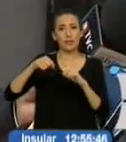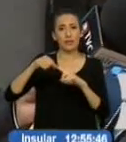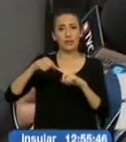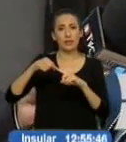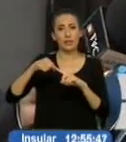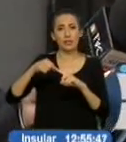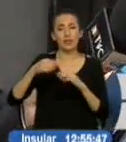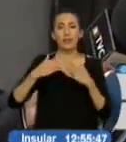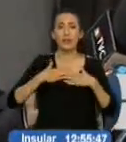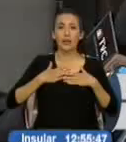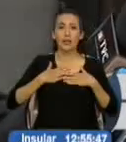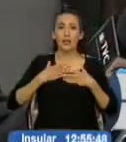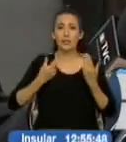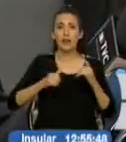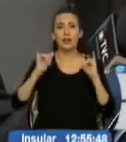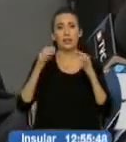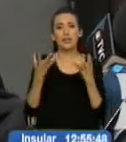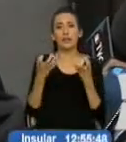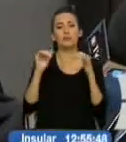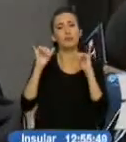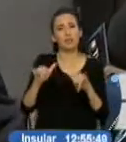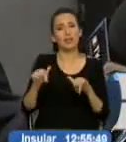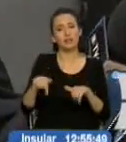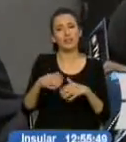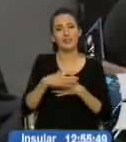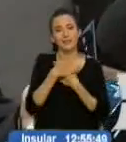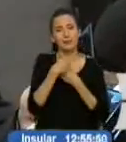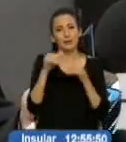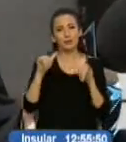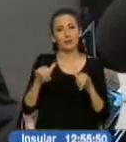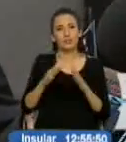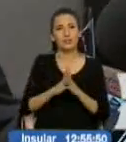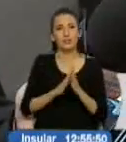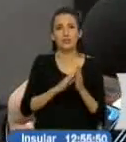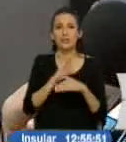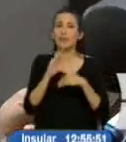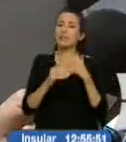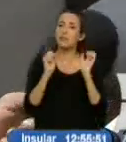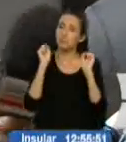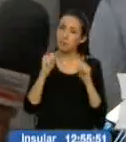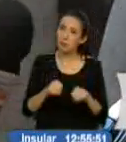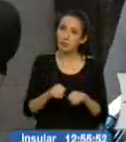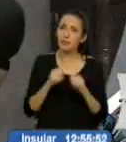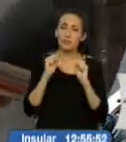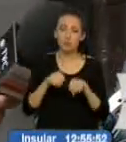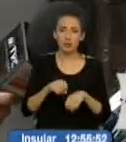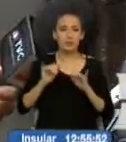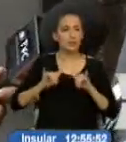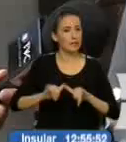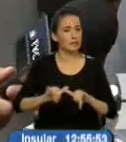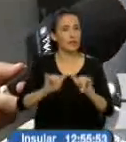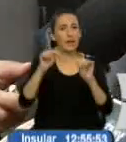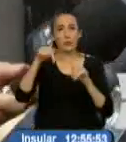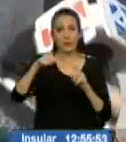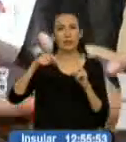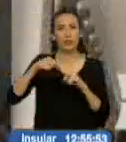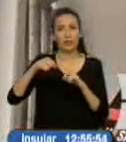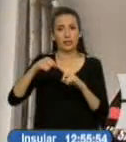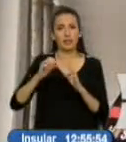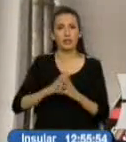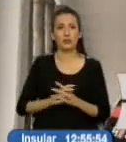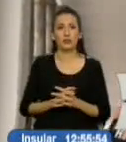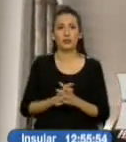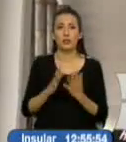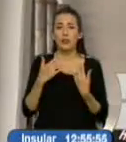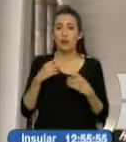han tratado también que ya nos vamos a quedar aquí más tiempo. Pero definitivamente en todas las ¿es probable? Permanente. Es probable, sí. Esa es la dirección. A lo que